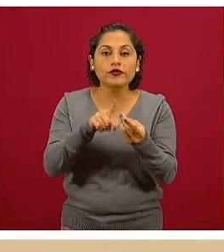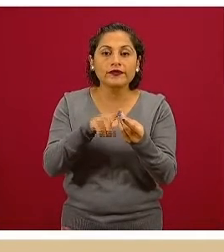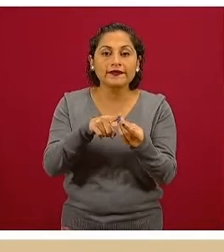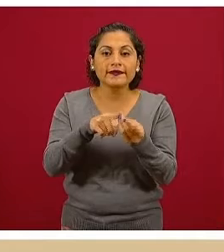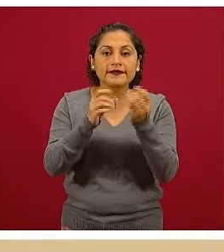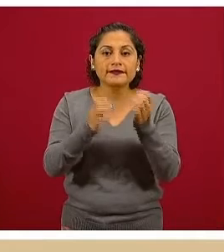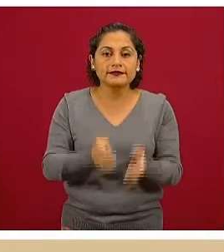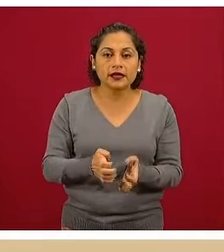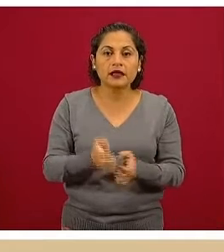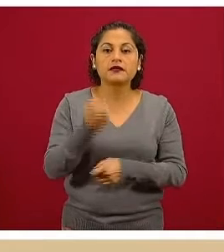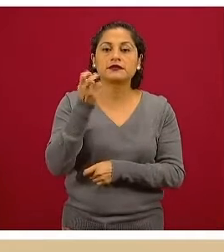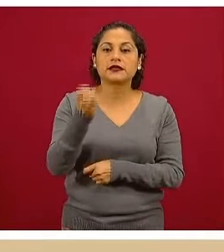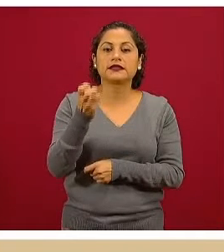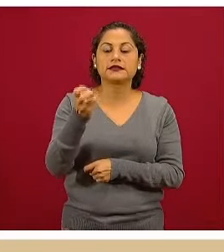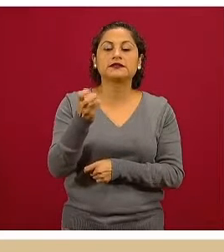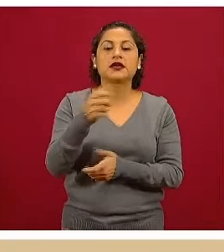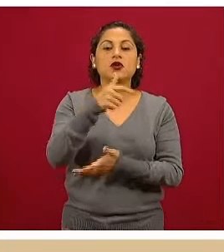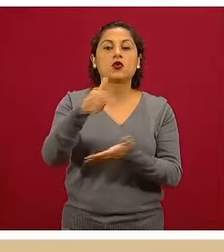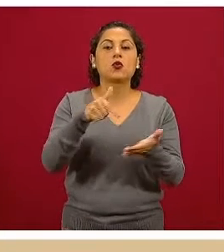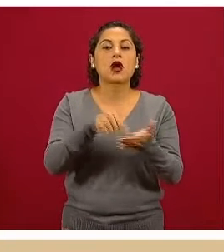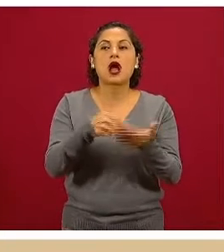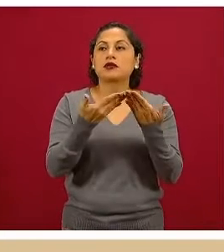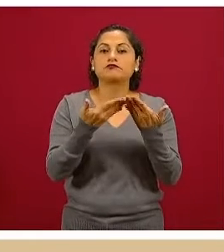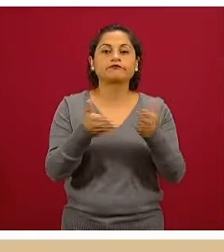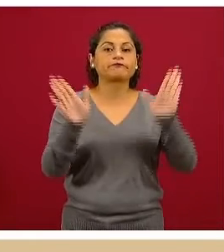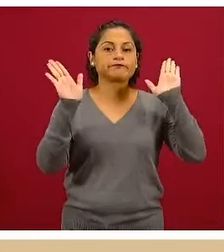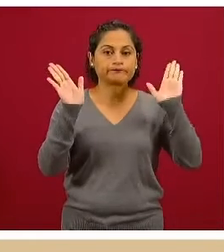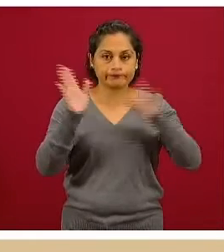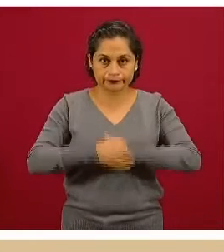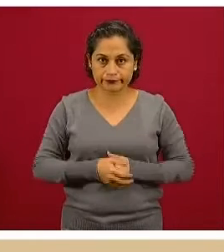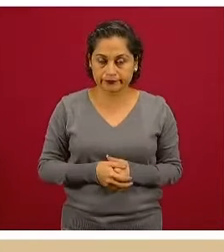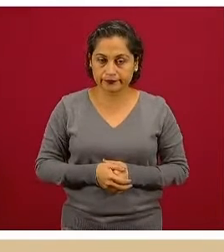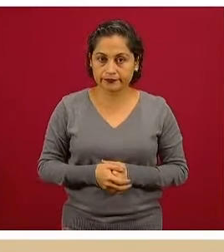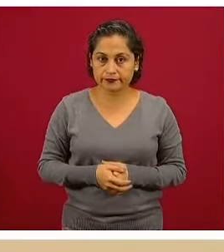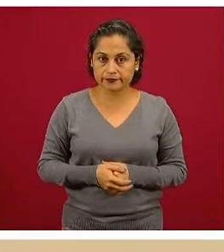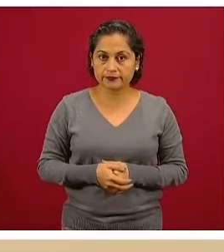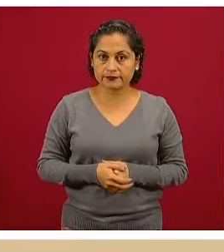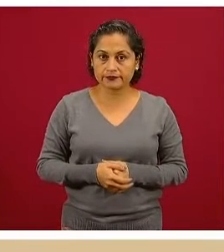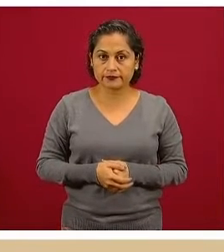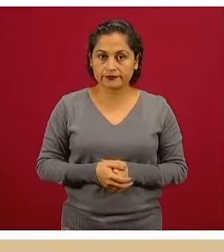año. Tenemos un total, aquí tenemos